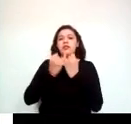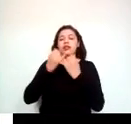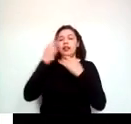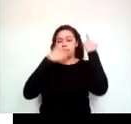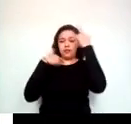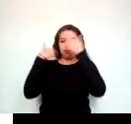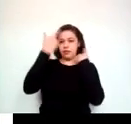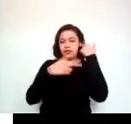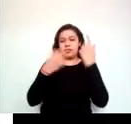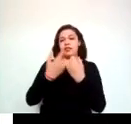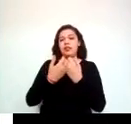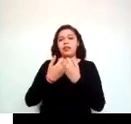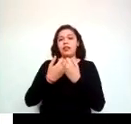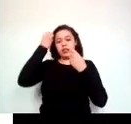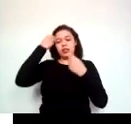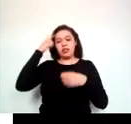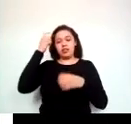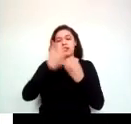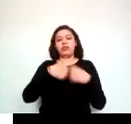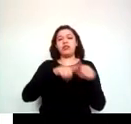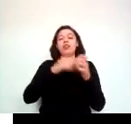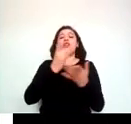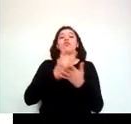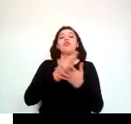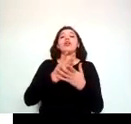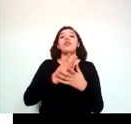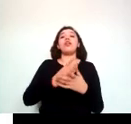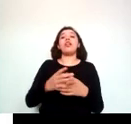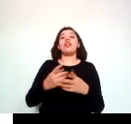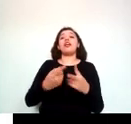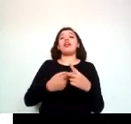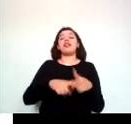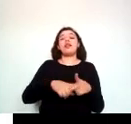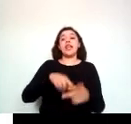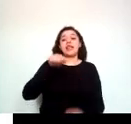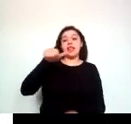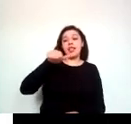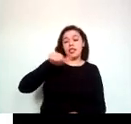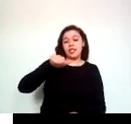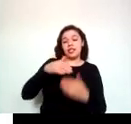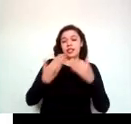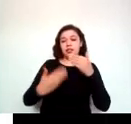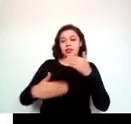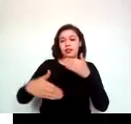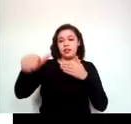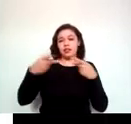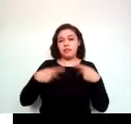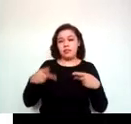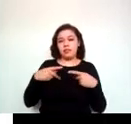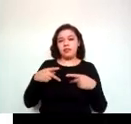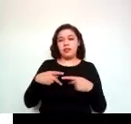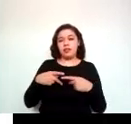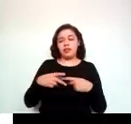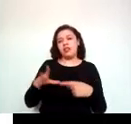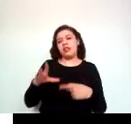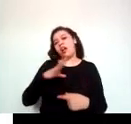riesgo psicosocial y esto solo aplica a partir de los que tienen de 16 empleados en adelante. Aquí tienen que utilizar un